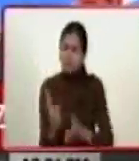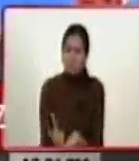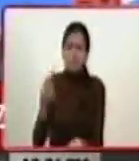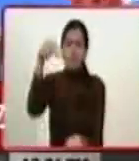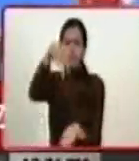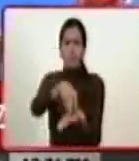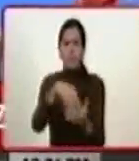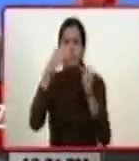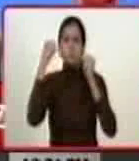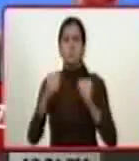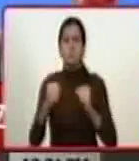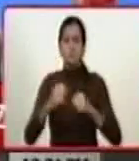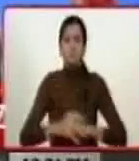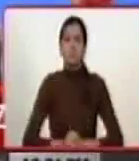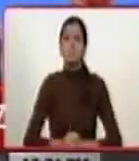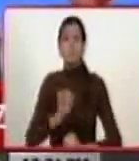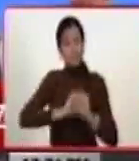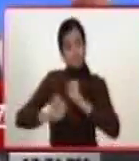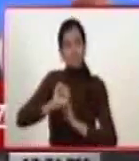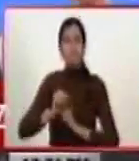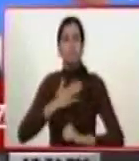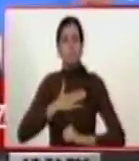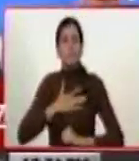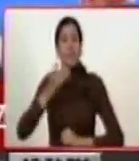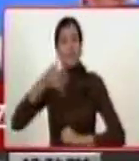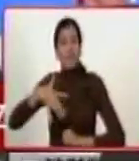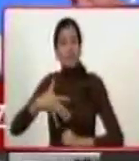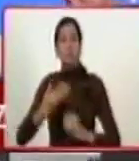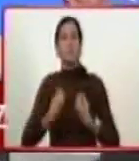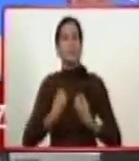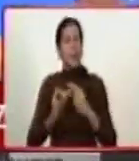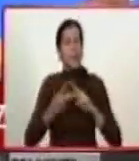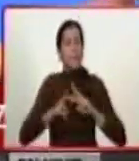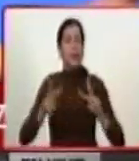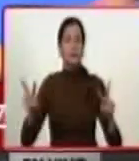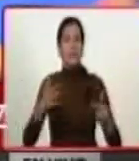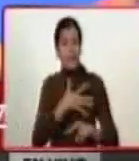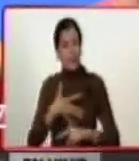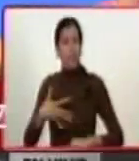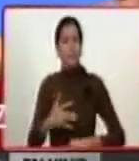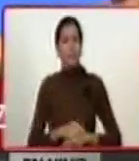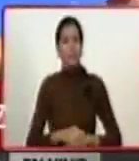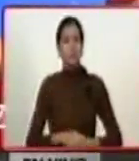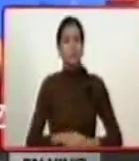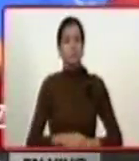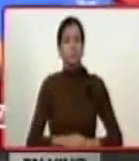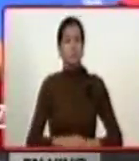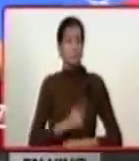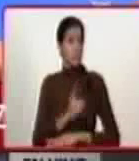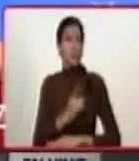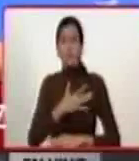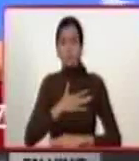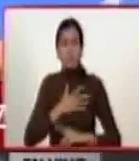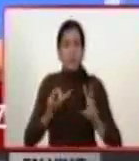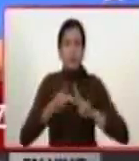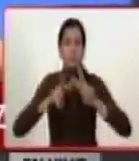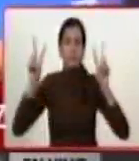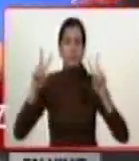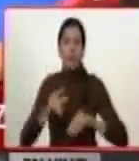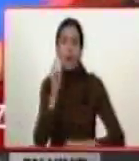diciendo que vamos a defender a vivir en p que tenemos todos los venezolanos las